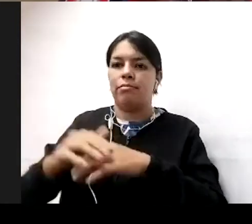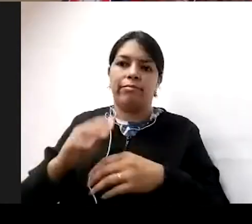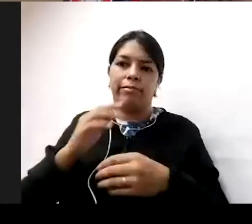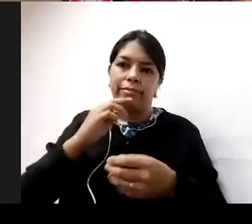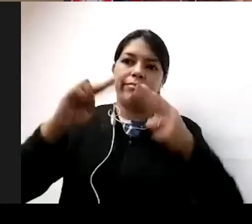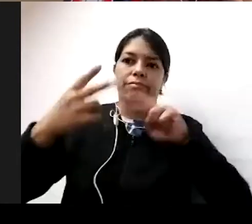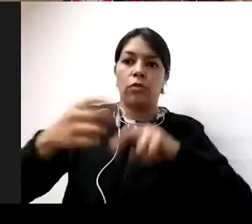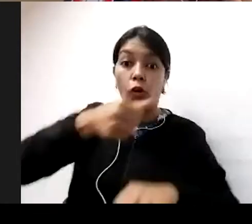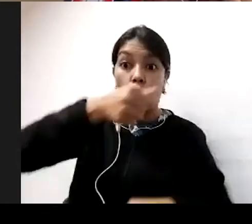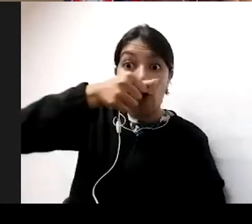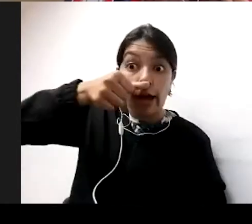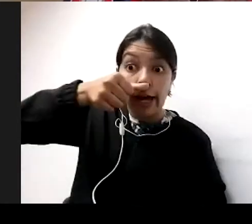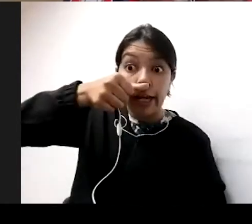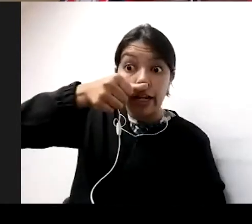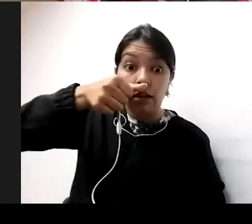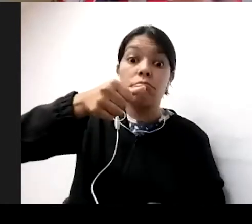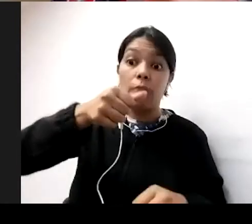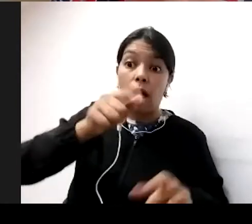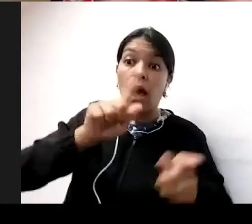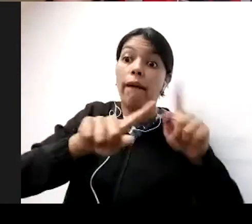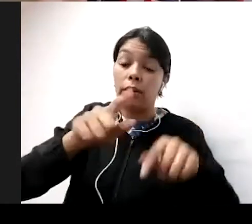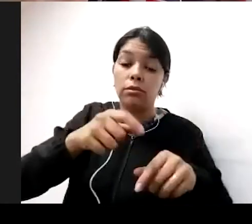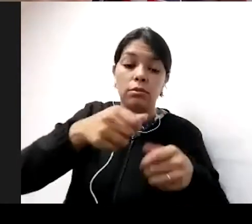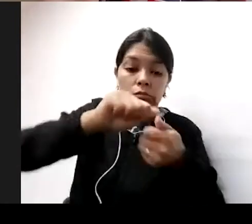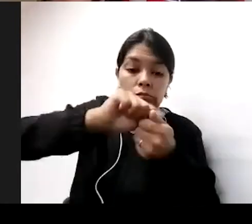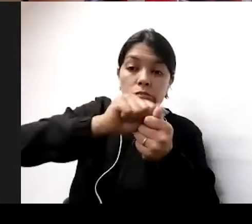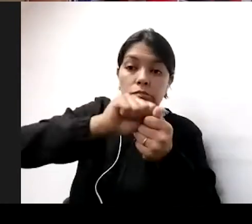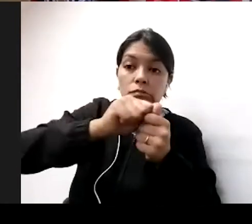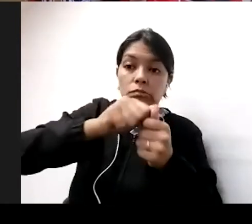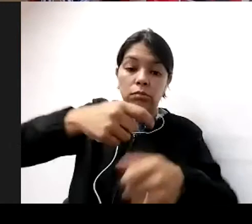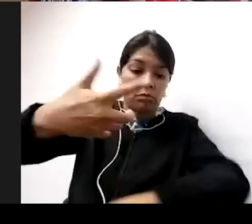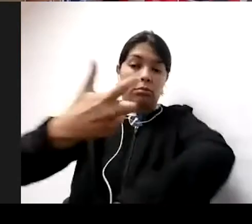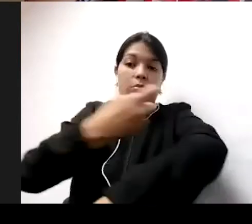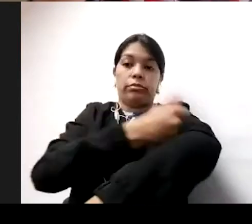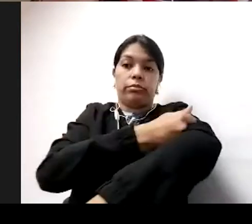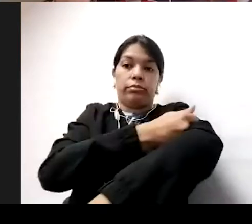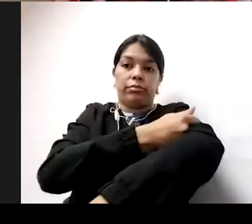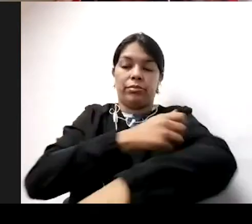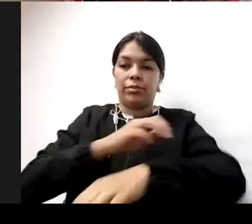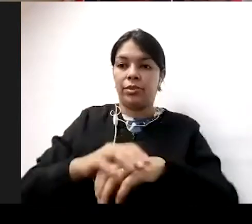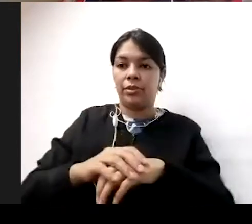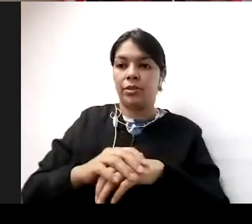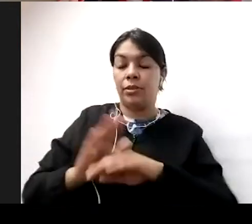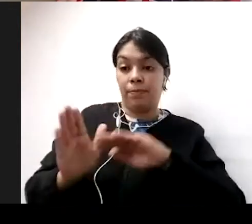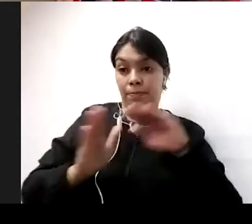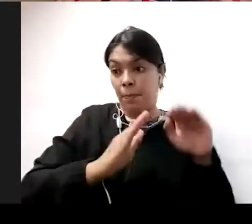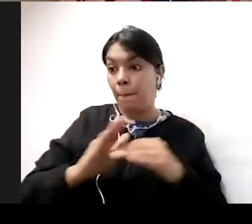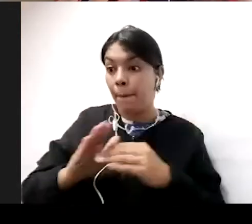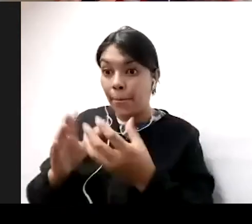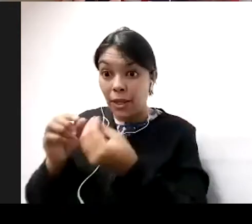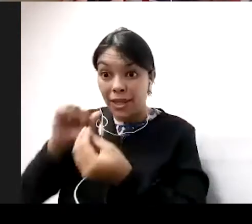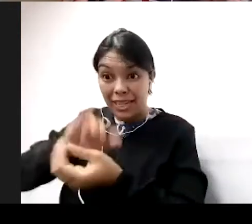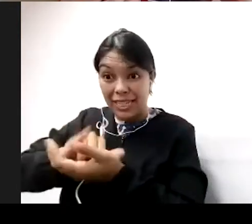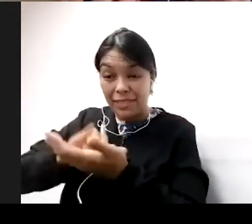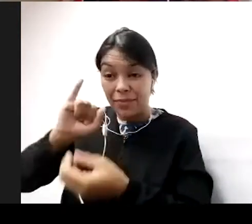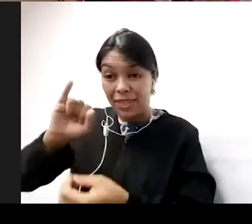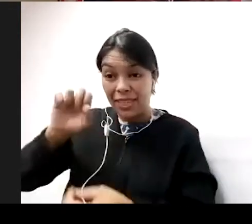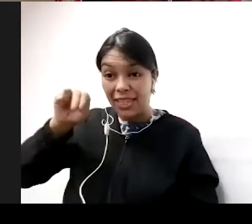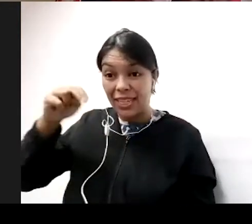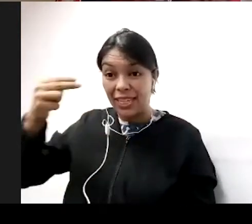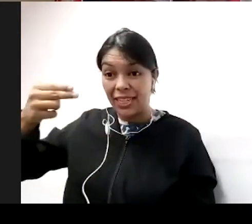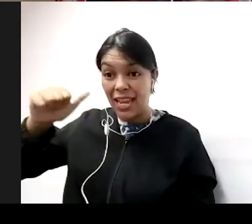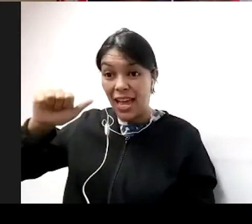Entonces, dentro de esta categoría hay un montón de sustancias químicas que pueden tener muchos efectos sobre el cuerpo